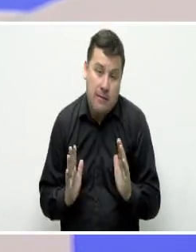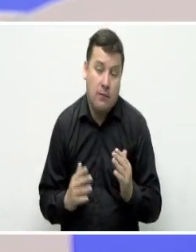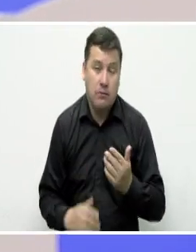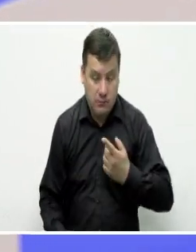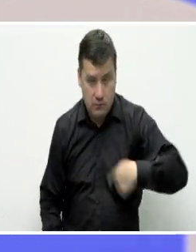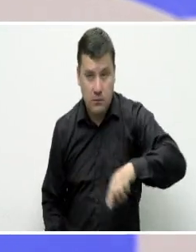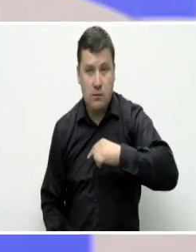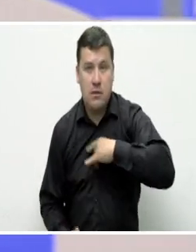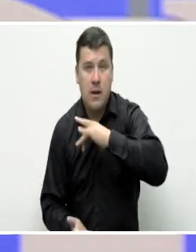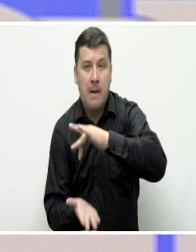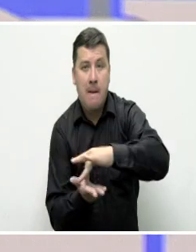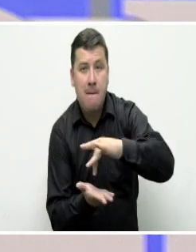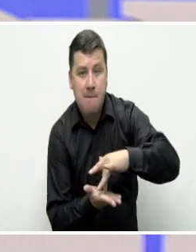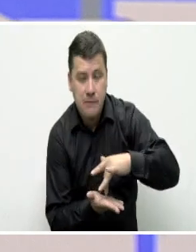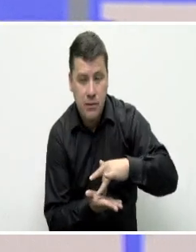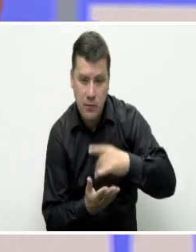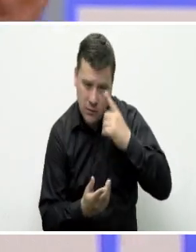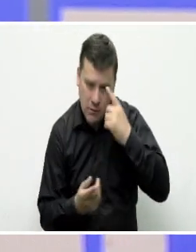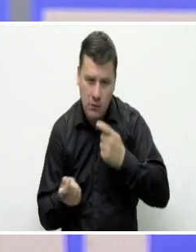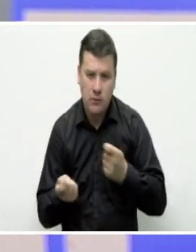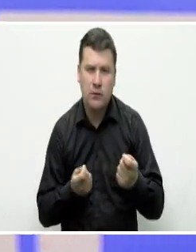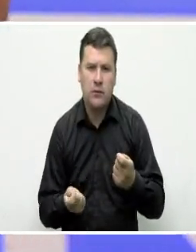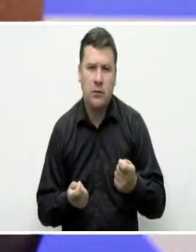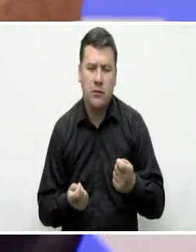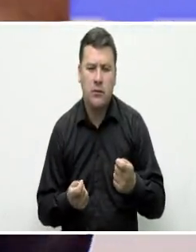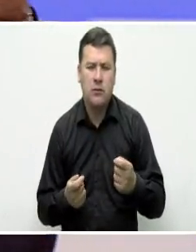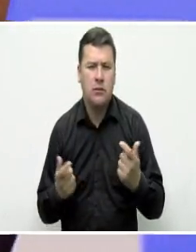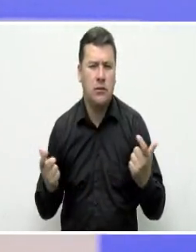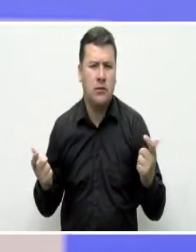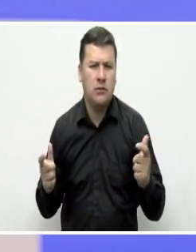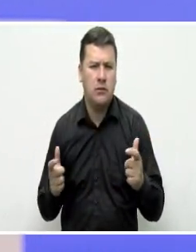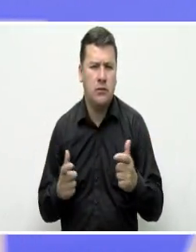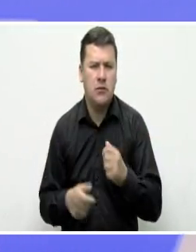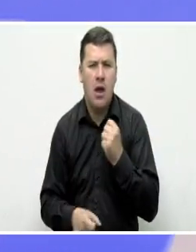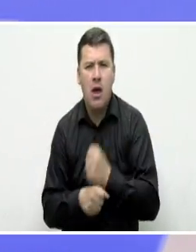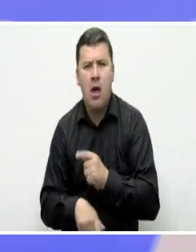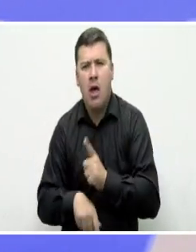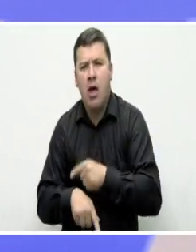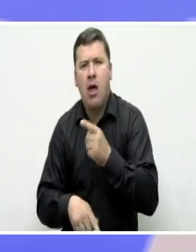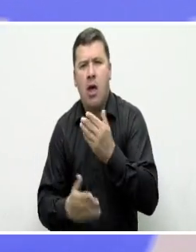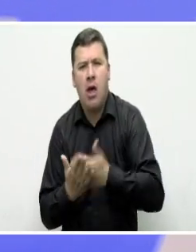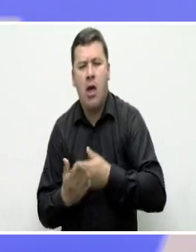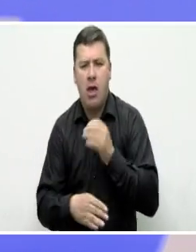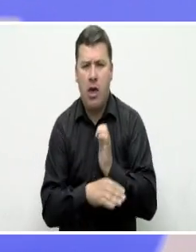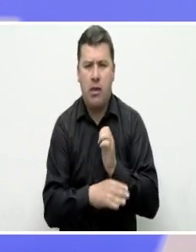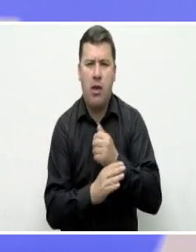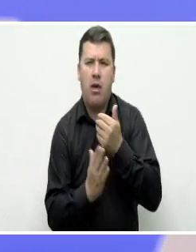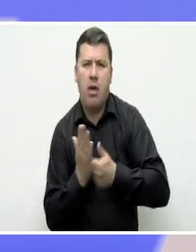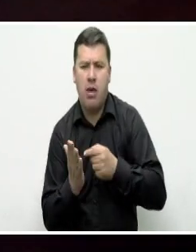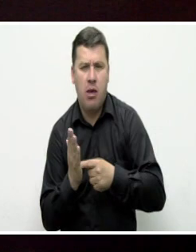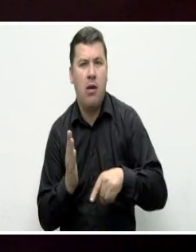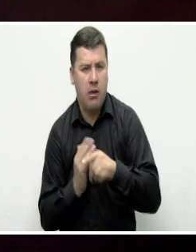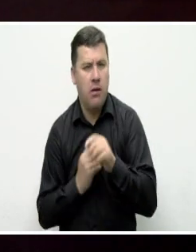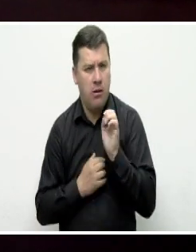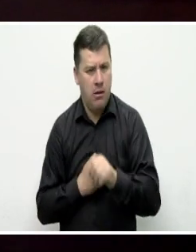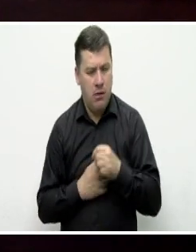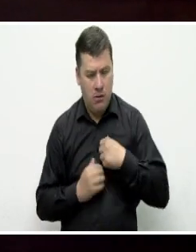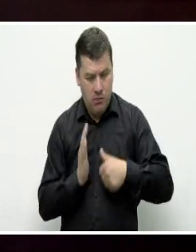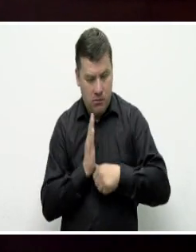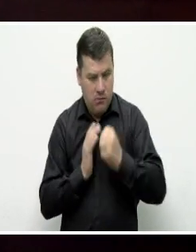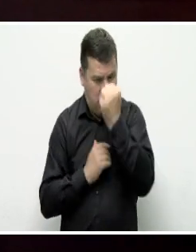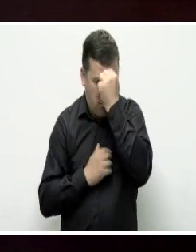nosotros participamos en esa estrategia para disminuir la litigiosidad de las entidades públicas, nosotros también como